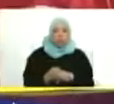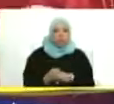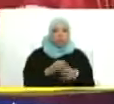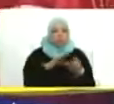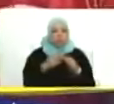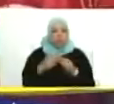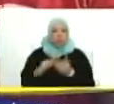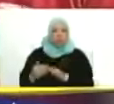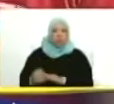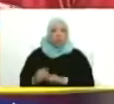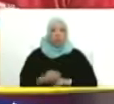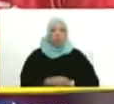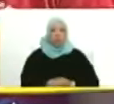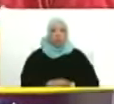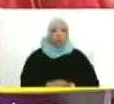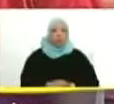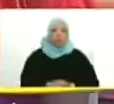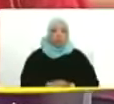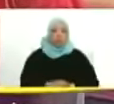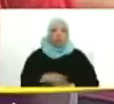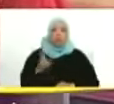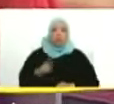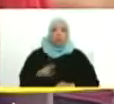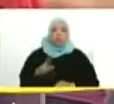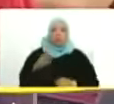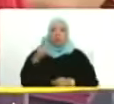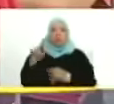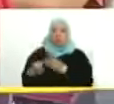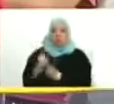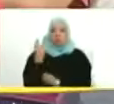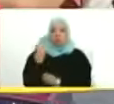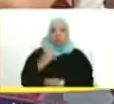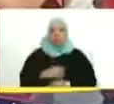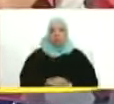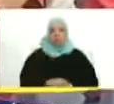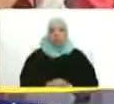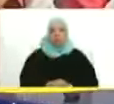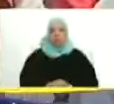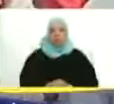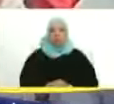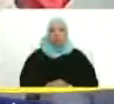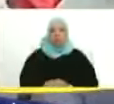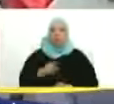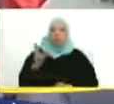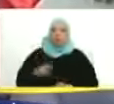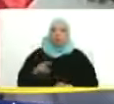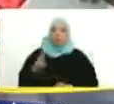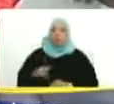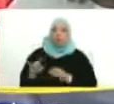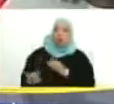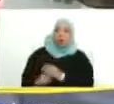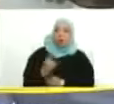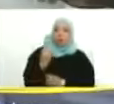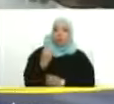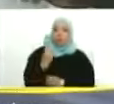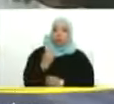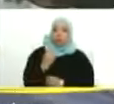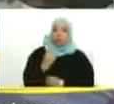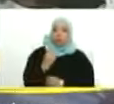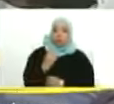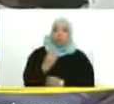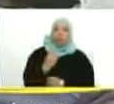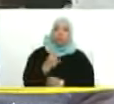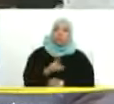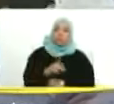comunero, que jamás los va a traicionar. Que jamás los ha traicionado. Y